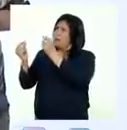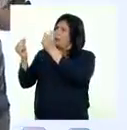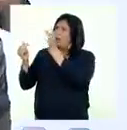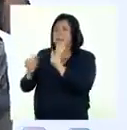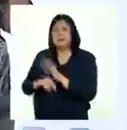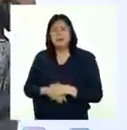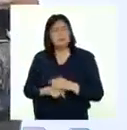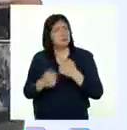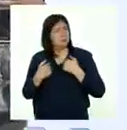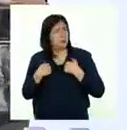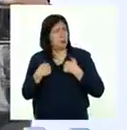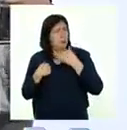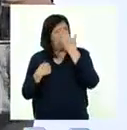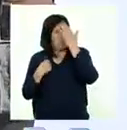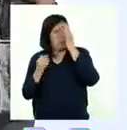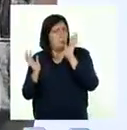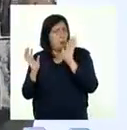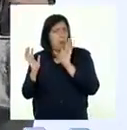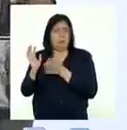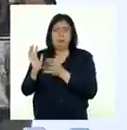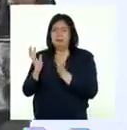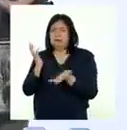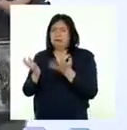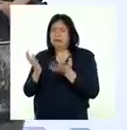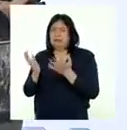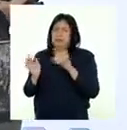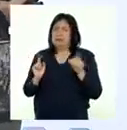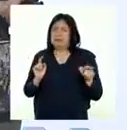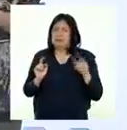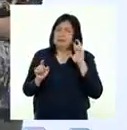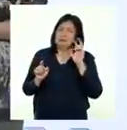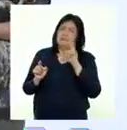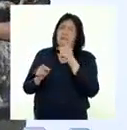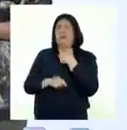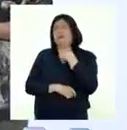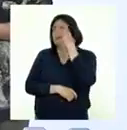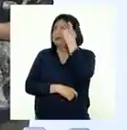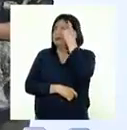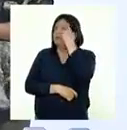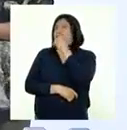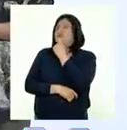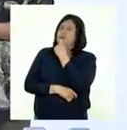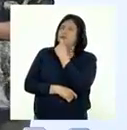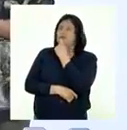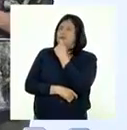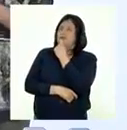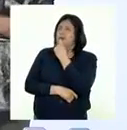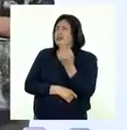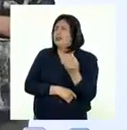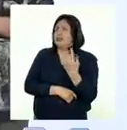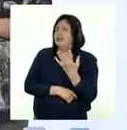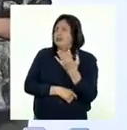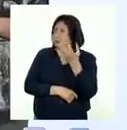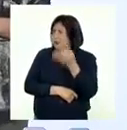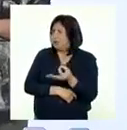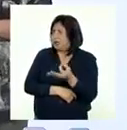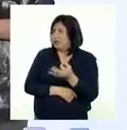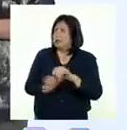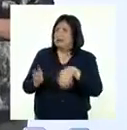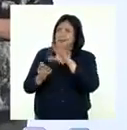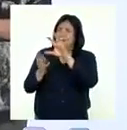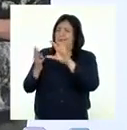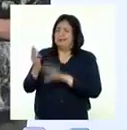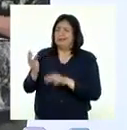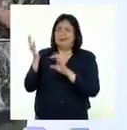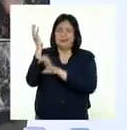pronto. Yo no estaba tan segura. Quizás era una impresión de él, pero me quedé pensando en eso. ¿Será cierto que las